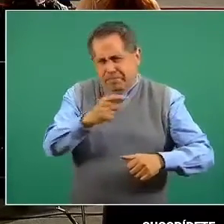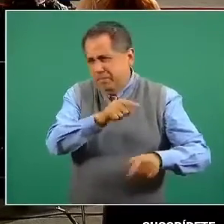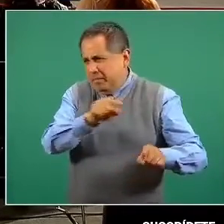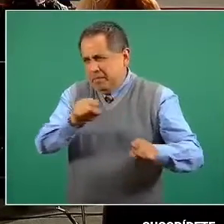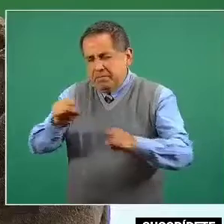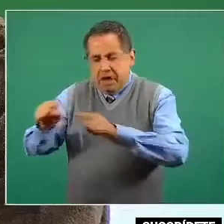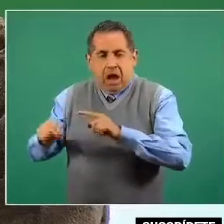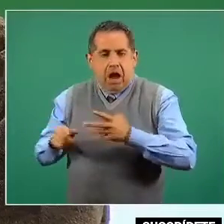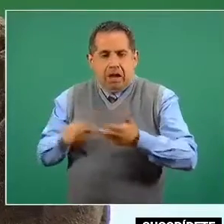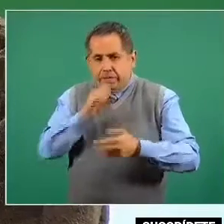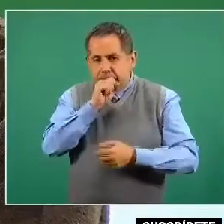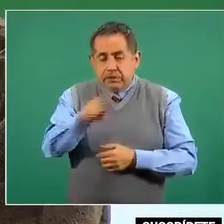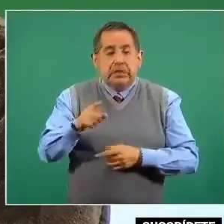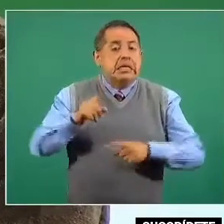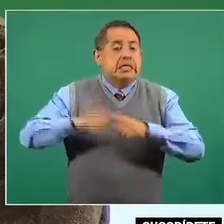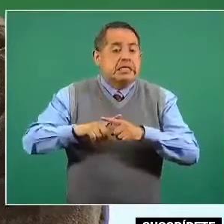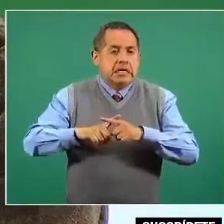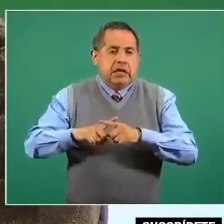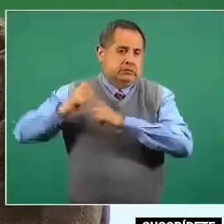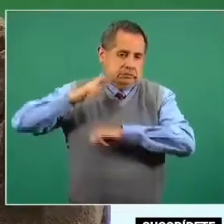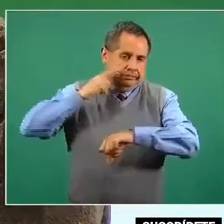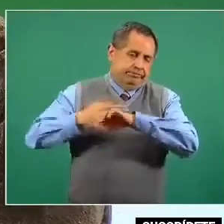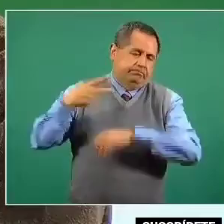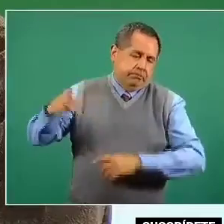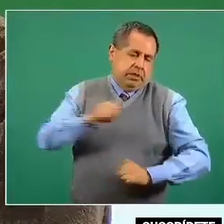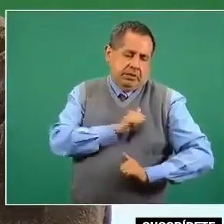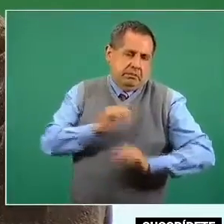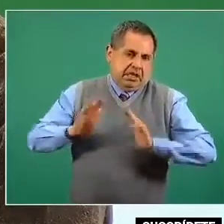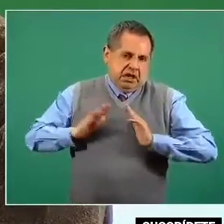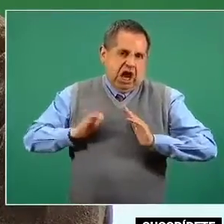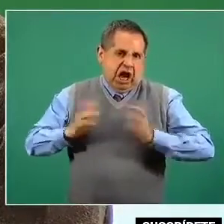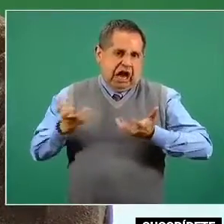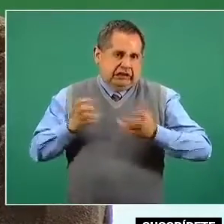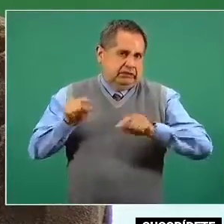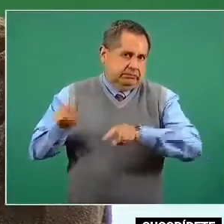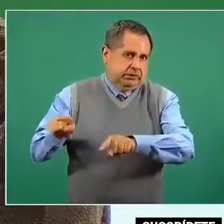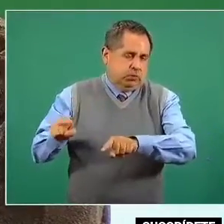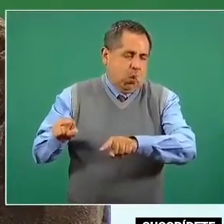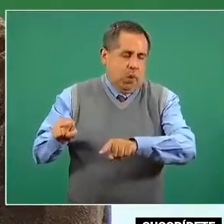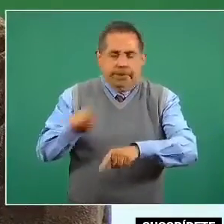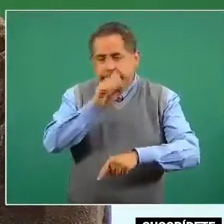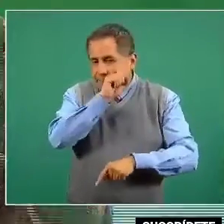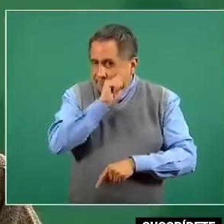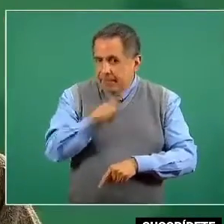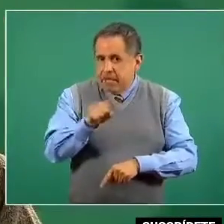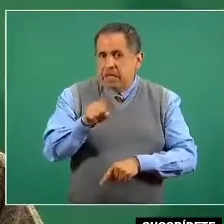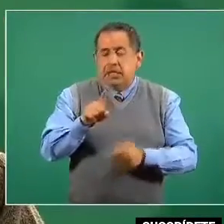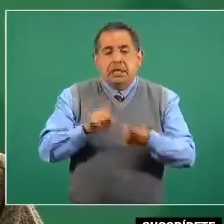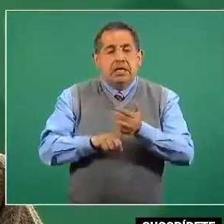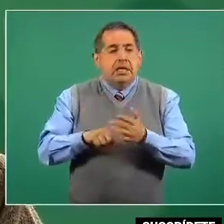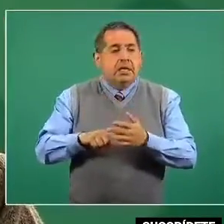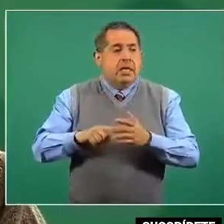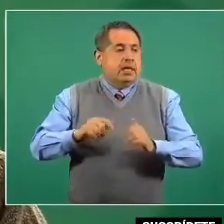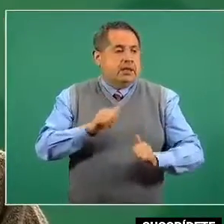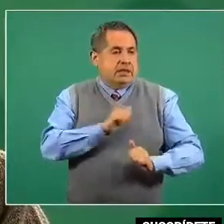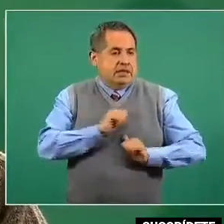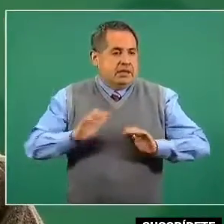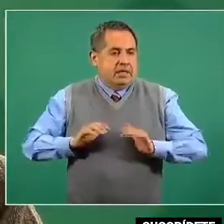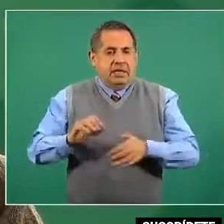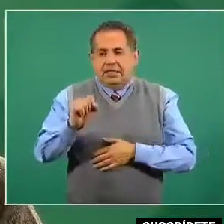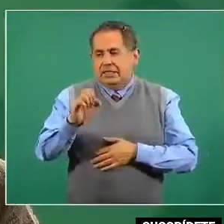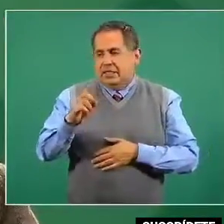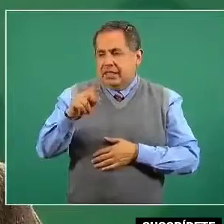respecto a su pregunta, por las Fuerzas Armadas. Participará tanto la Defensa como la Marina como la Guardia